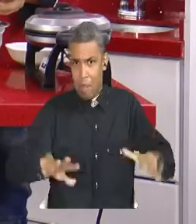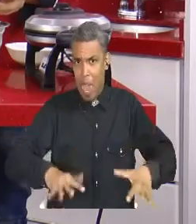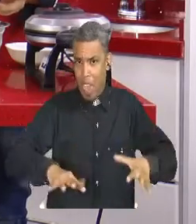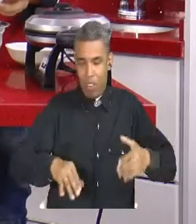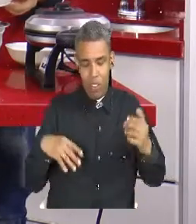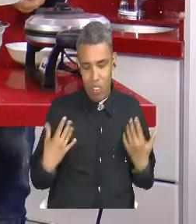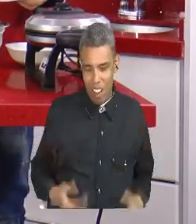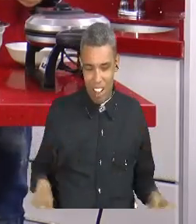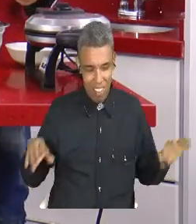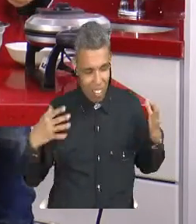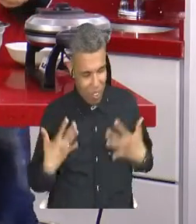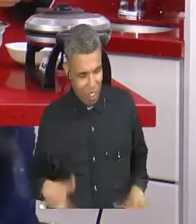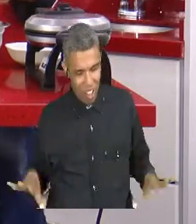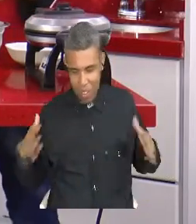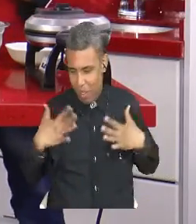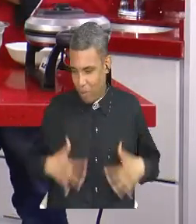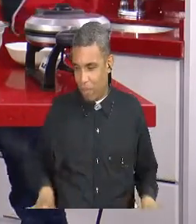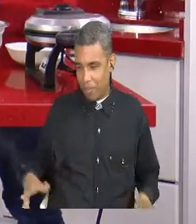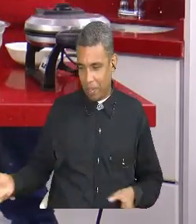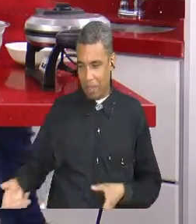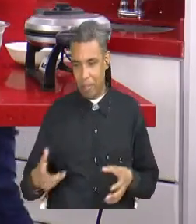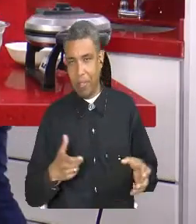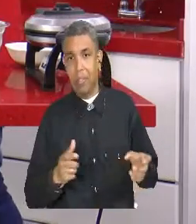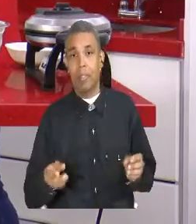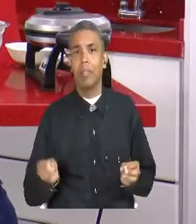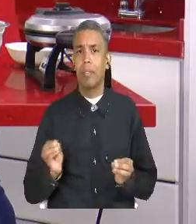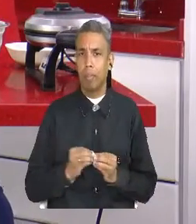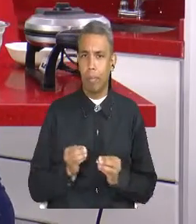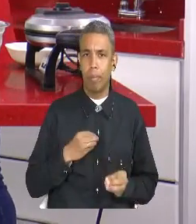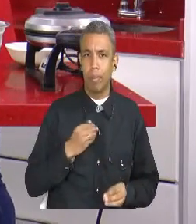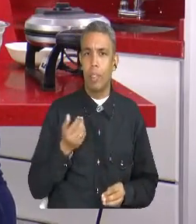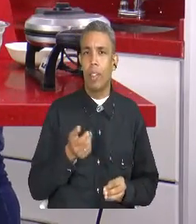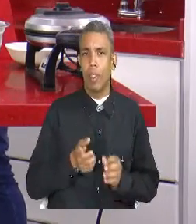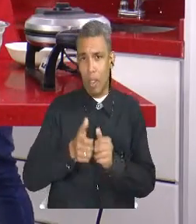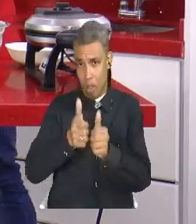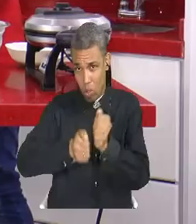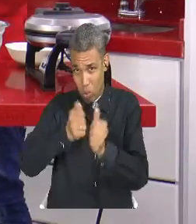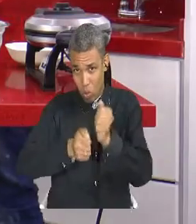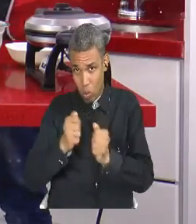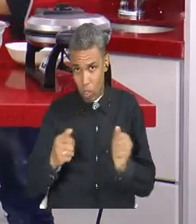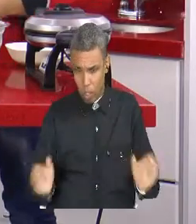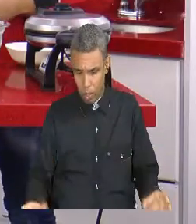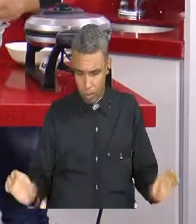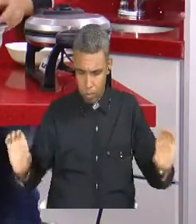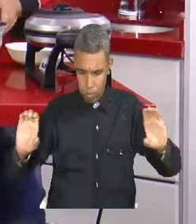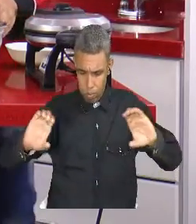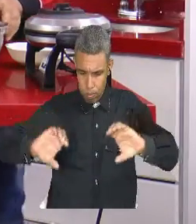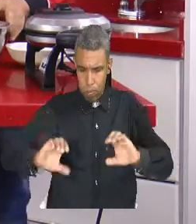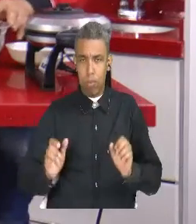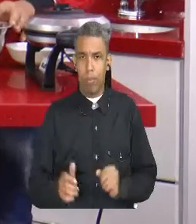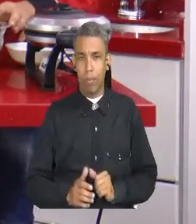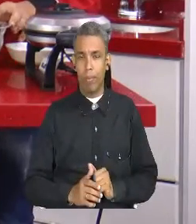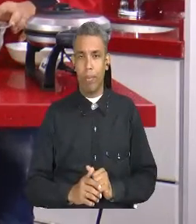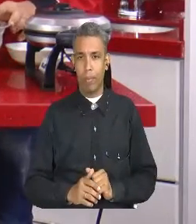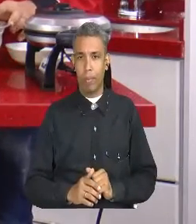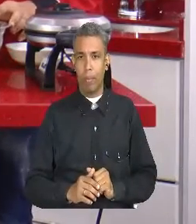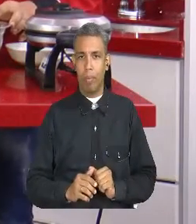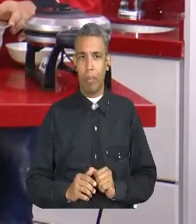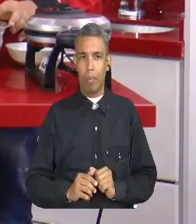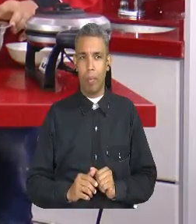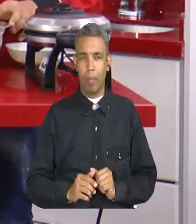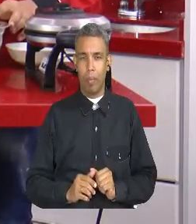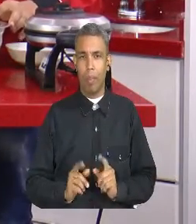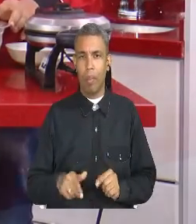y dos cucharadas. Dos cucharaditas. Entonces, okay. Dos tacitas de leche para las televidentes en casa, y igualmente para Jenny, perdón, y